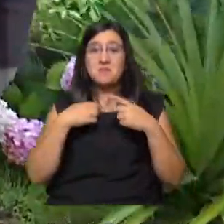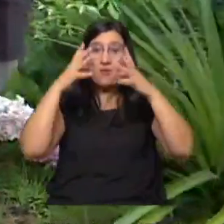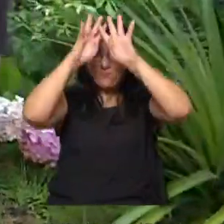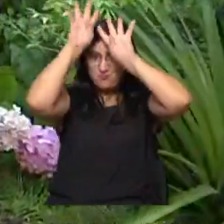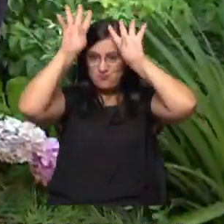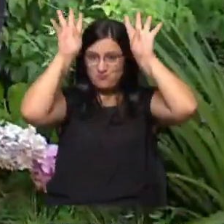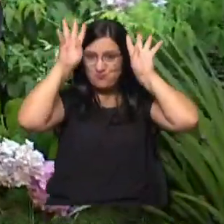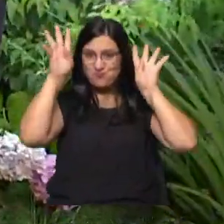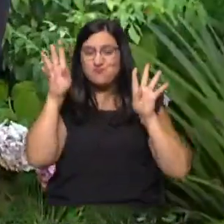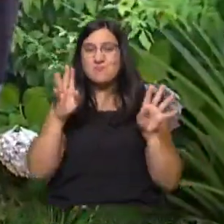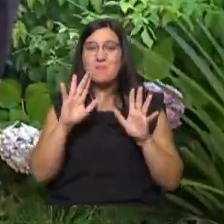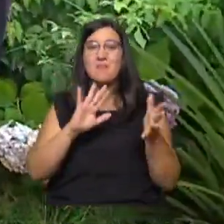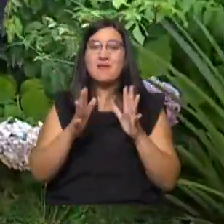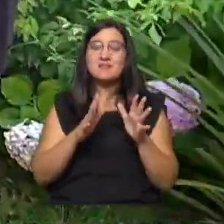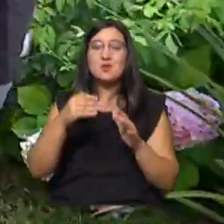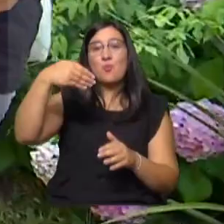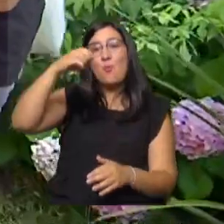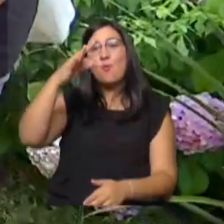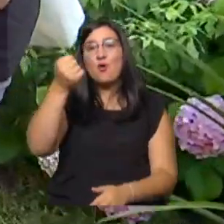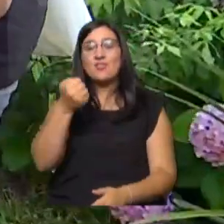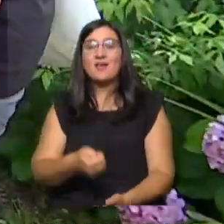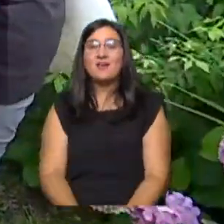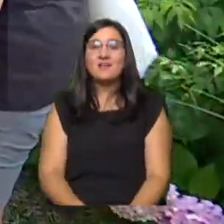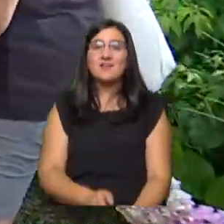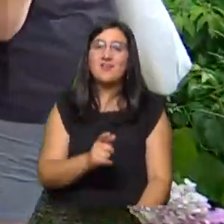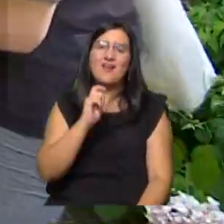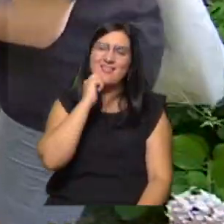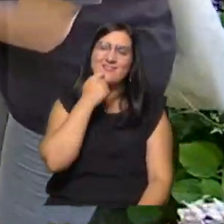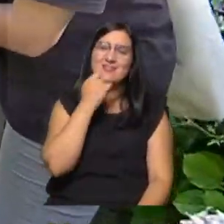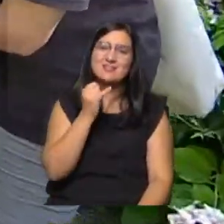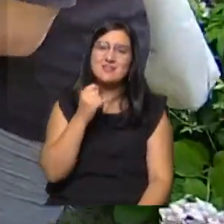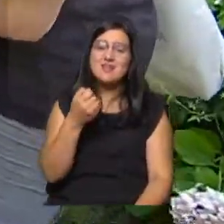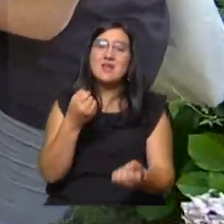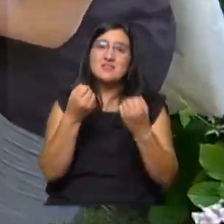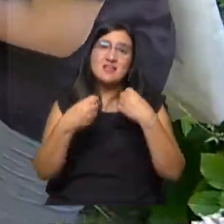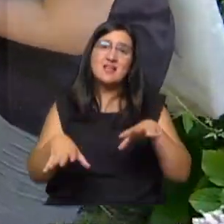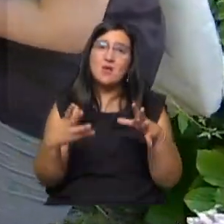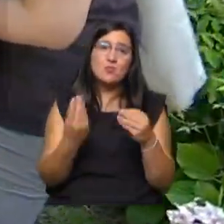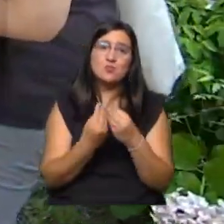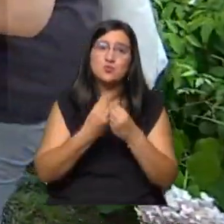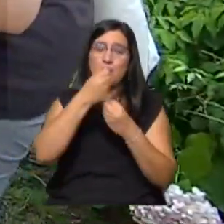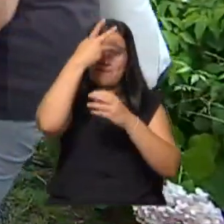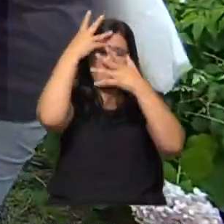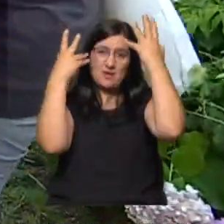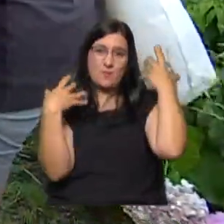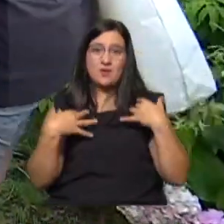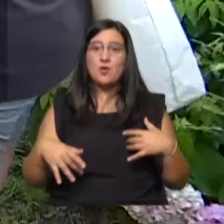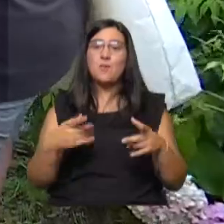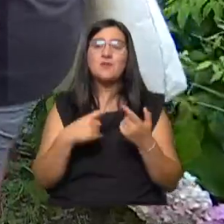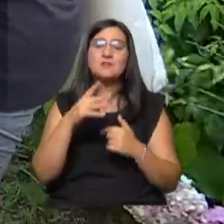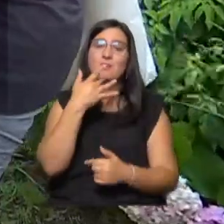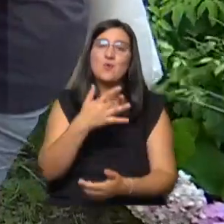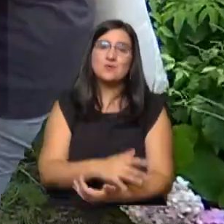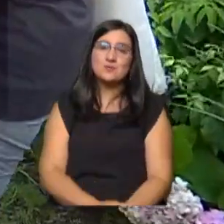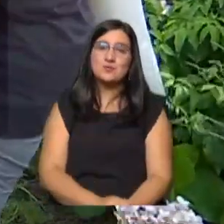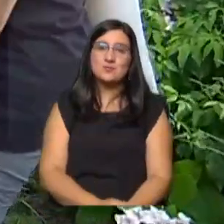especie de mota y de lana, ¿no? Sí. No, es divino, sí, pierde un montón de pelo. Pero el pelo es hermoso